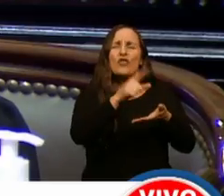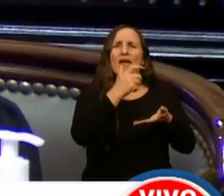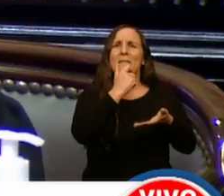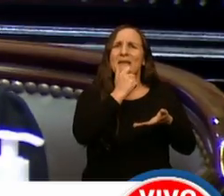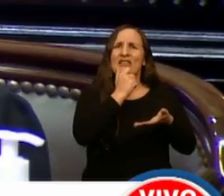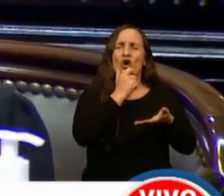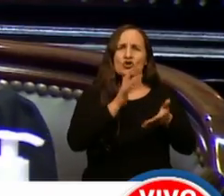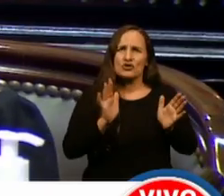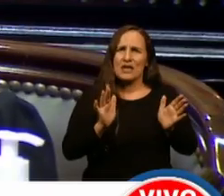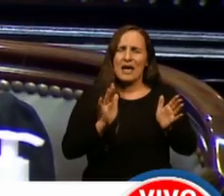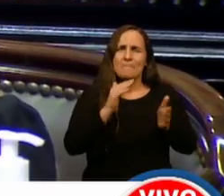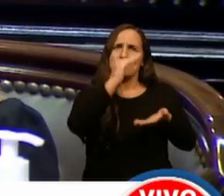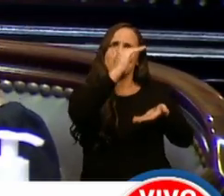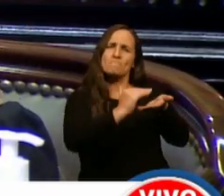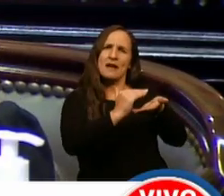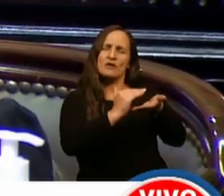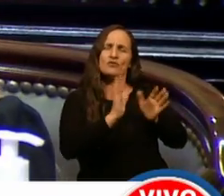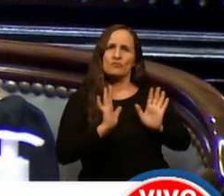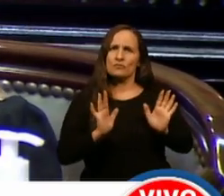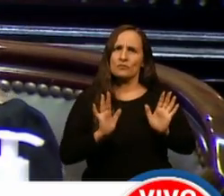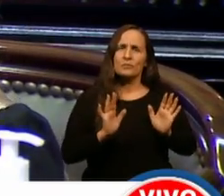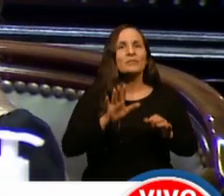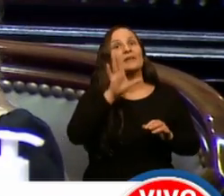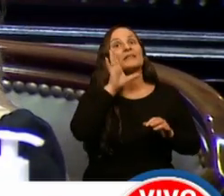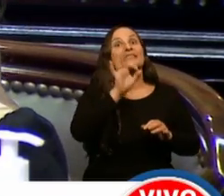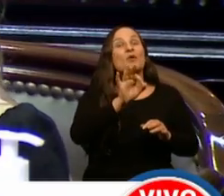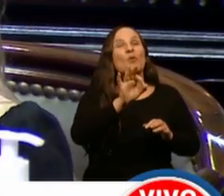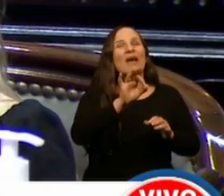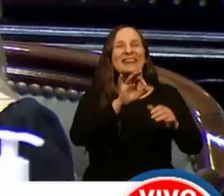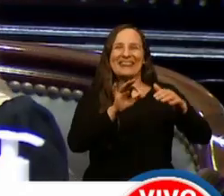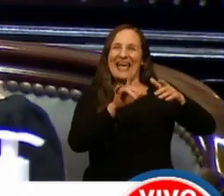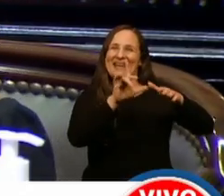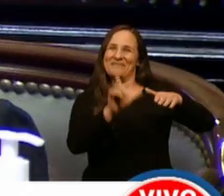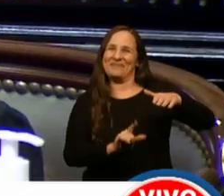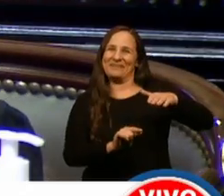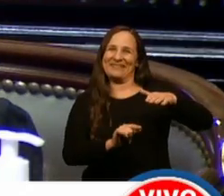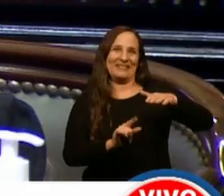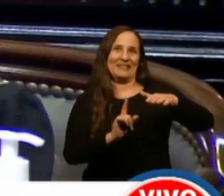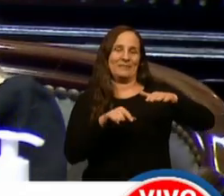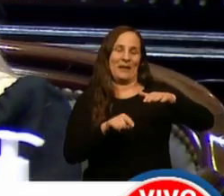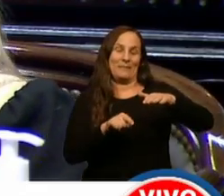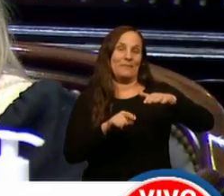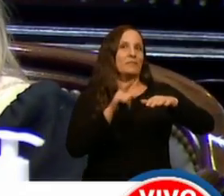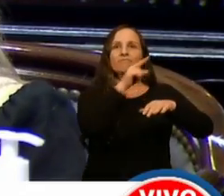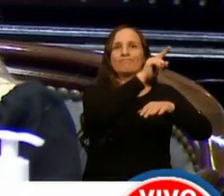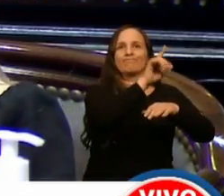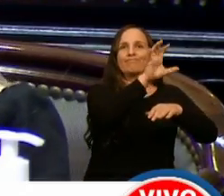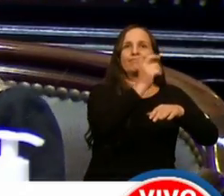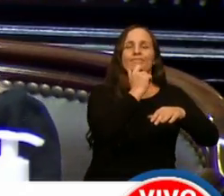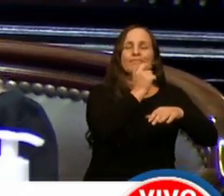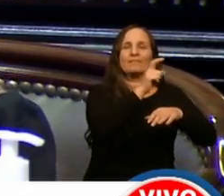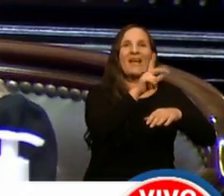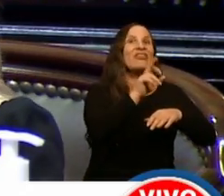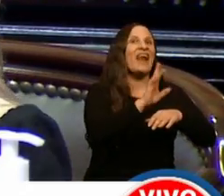mendocinos resignaron de 50 que lo equipara va la patagonia al 30 pero de qué se trata este